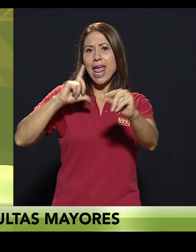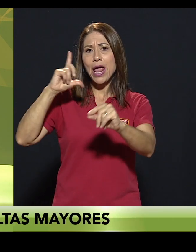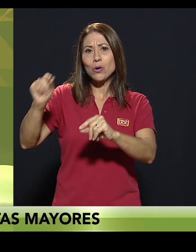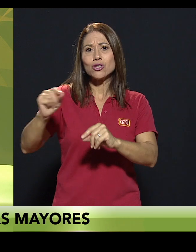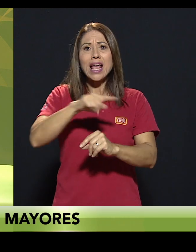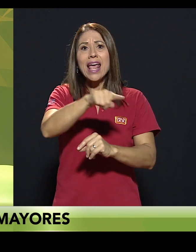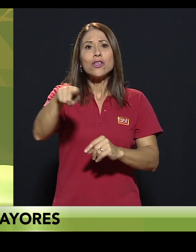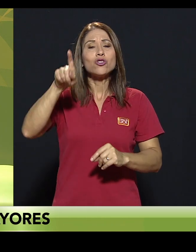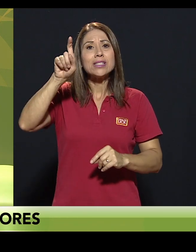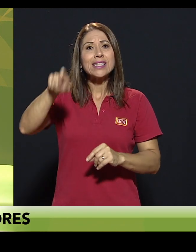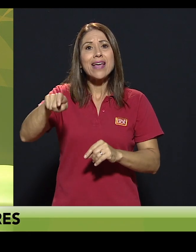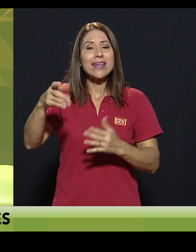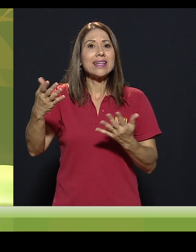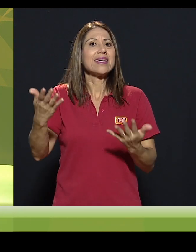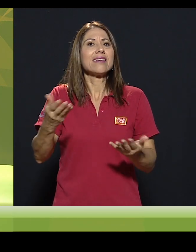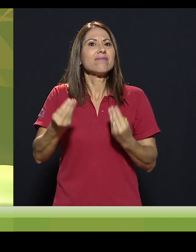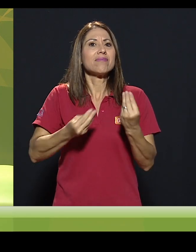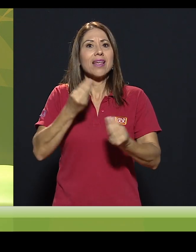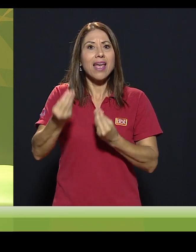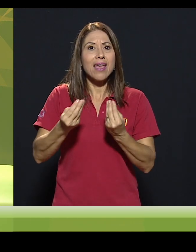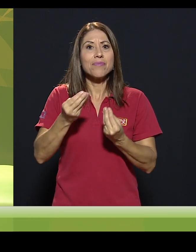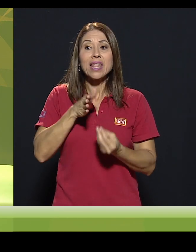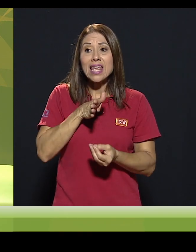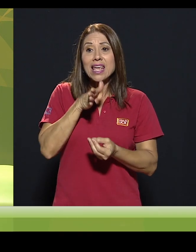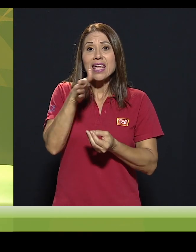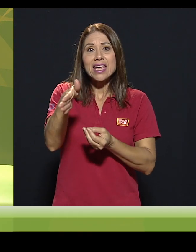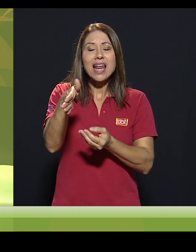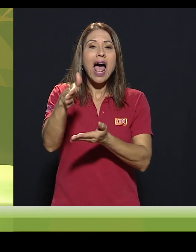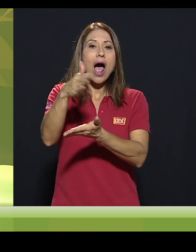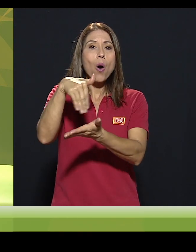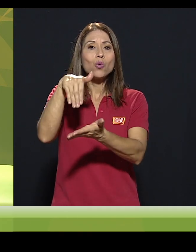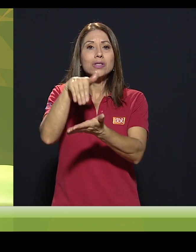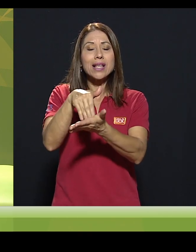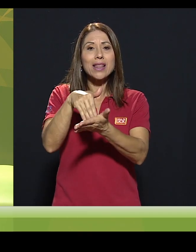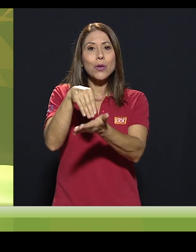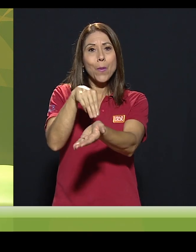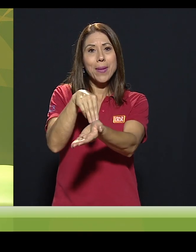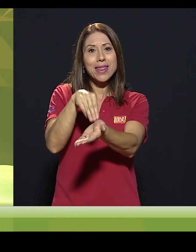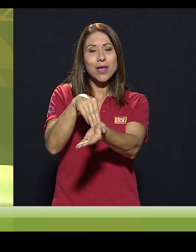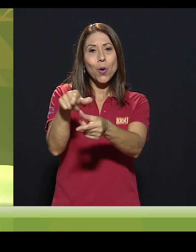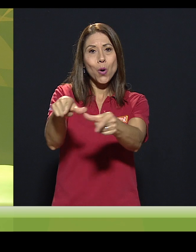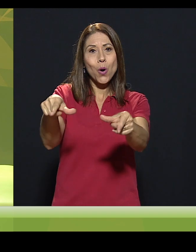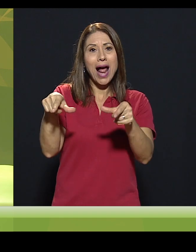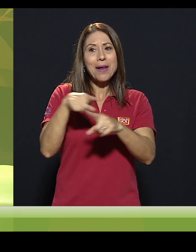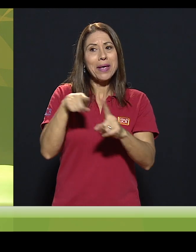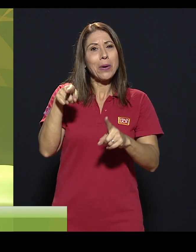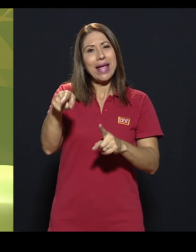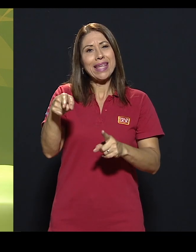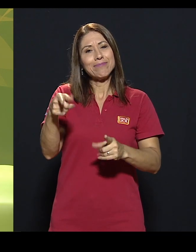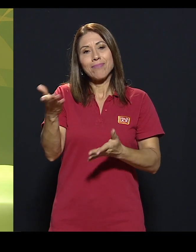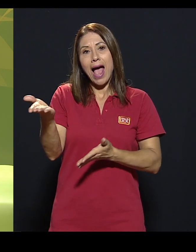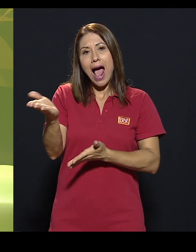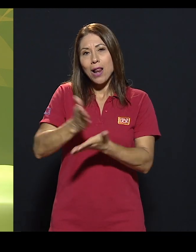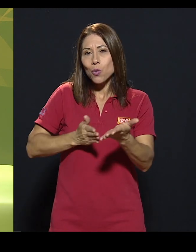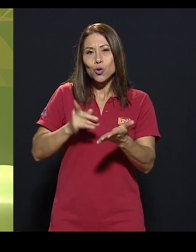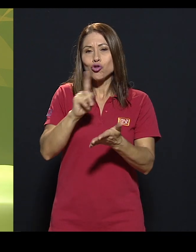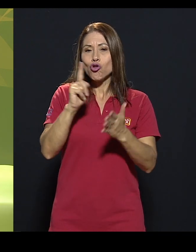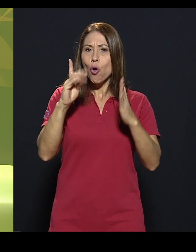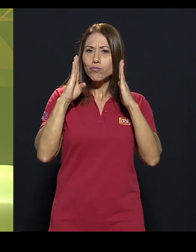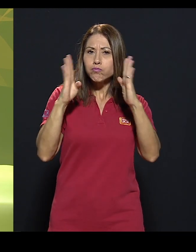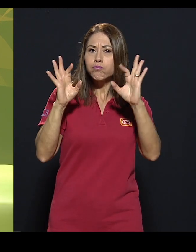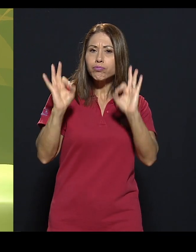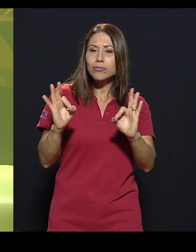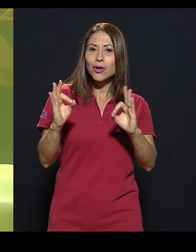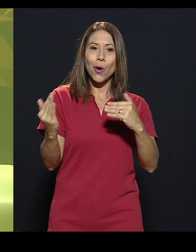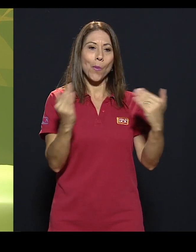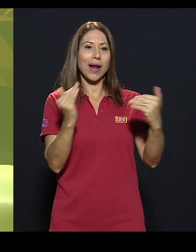estamos hablando de que tienen que desplazarse, o ya sea en los centros médicos locales, que como usted bien decía, claro, algunos no reciben la mejor atención en